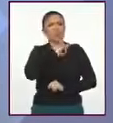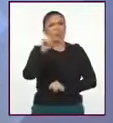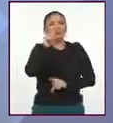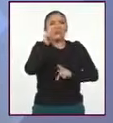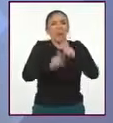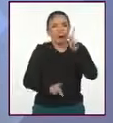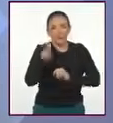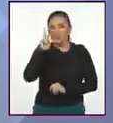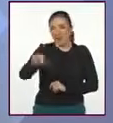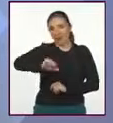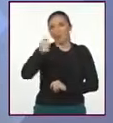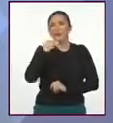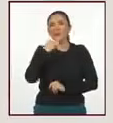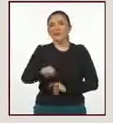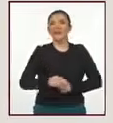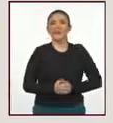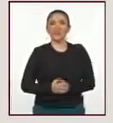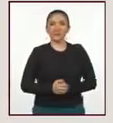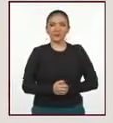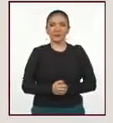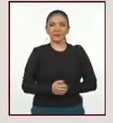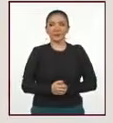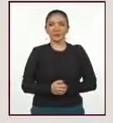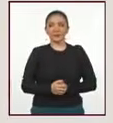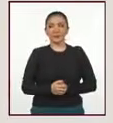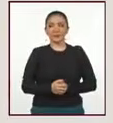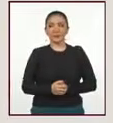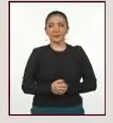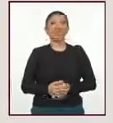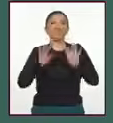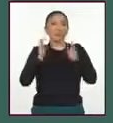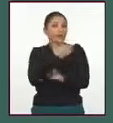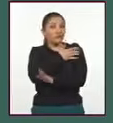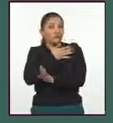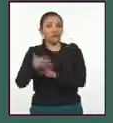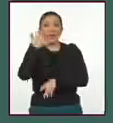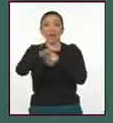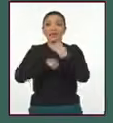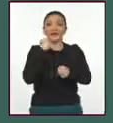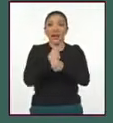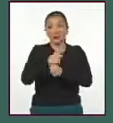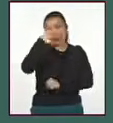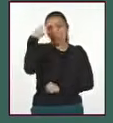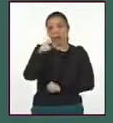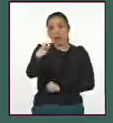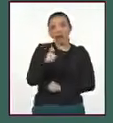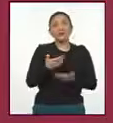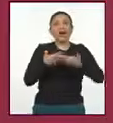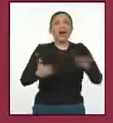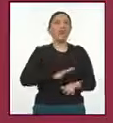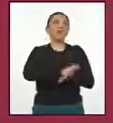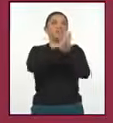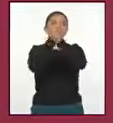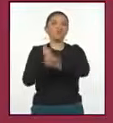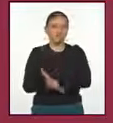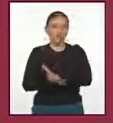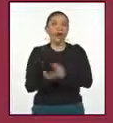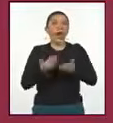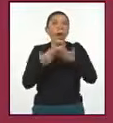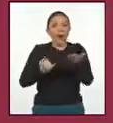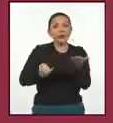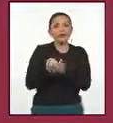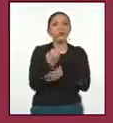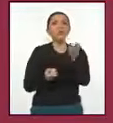para ver este mensaje. Después de 10 años juntos, México X se transforma. Hoy damos un nuevo